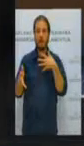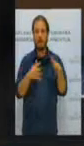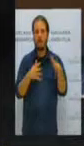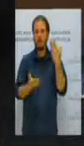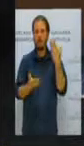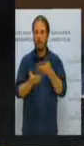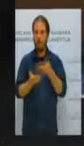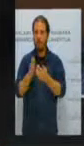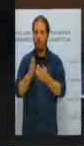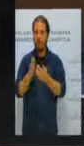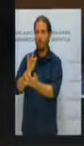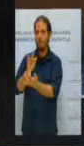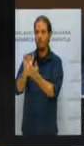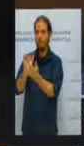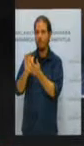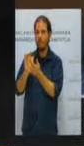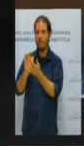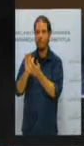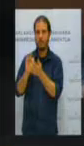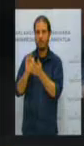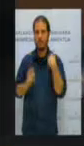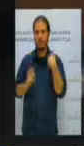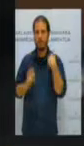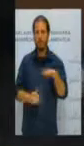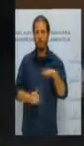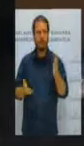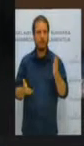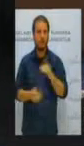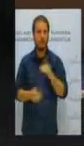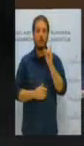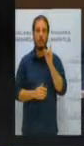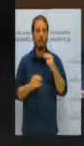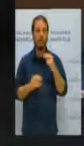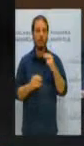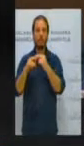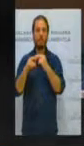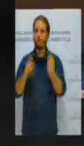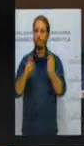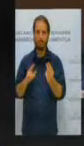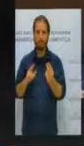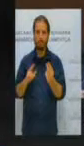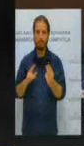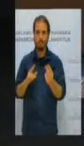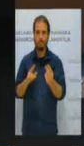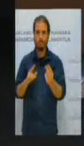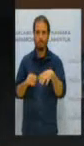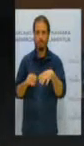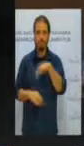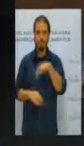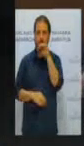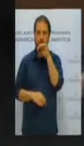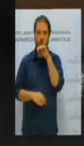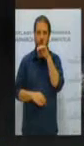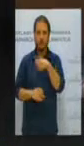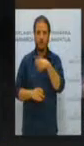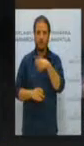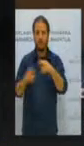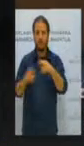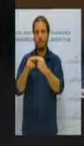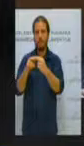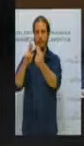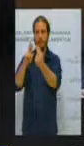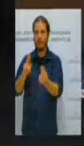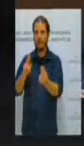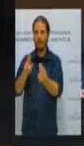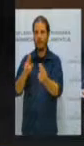conexión. Es cierto que no basta solamente con la pasarela, sino que es necesario que esa pasarela venga acompañada de otro tipo